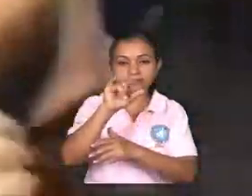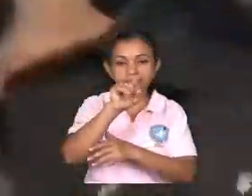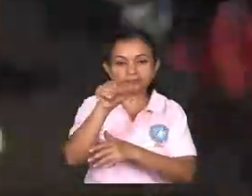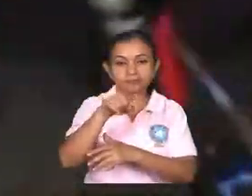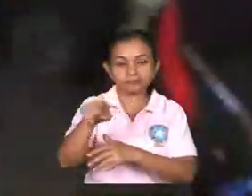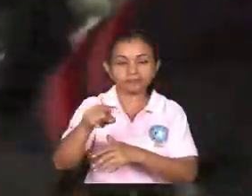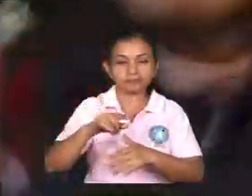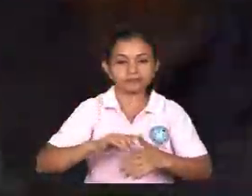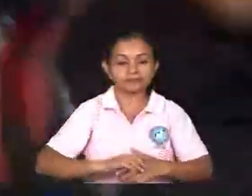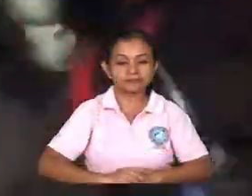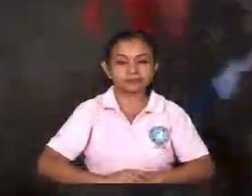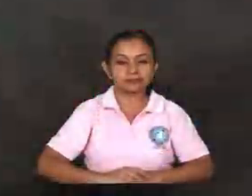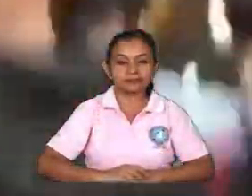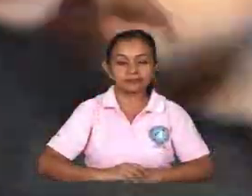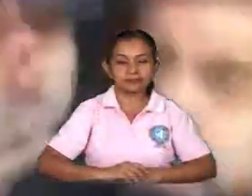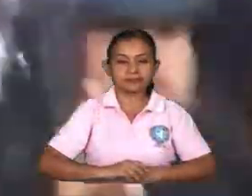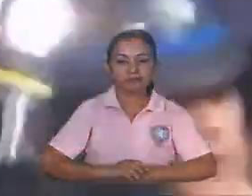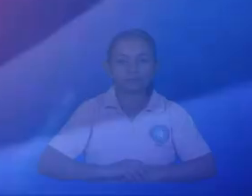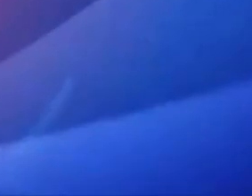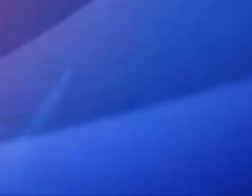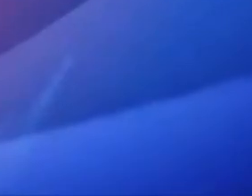Escoto.